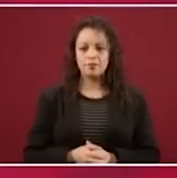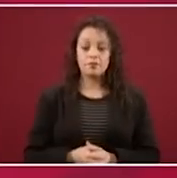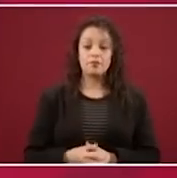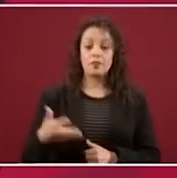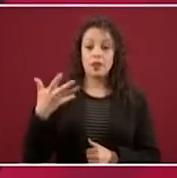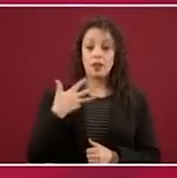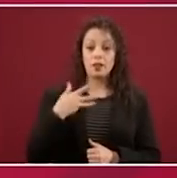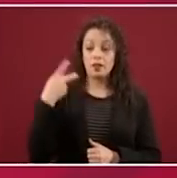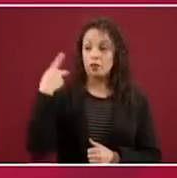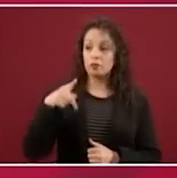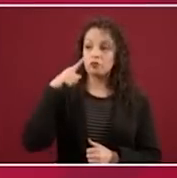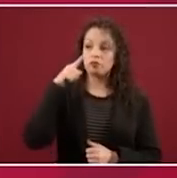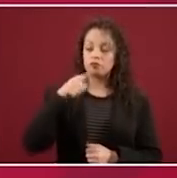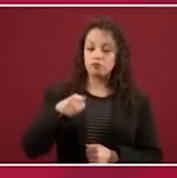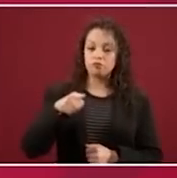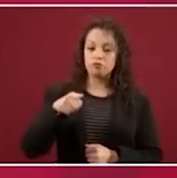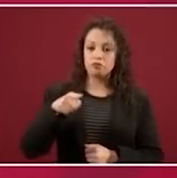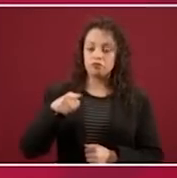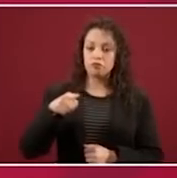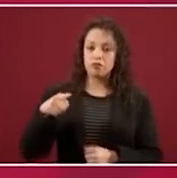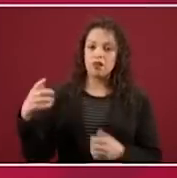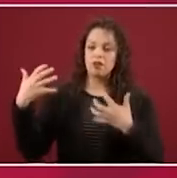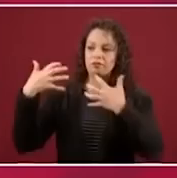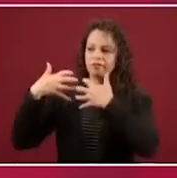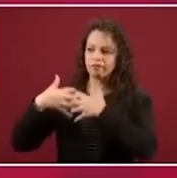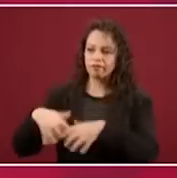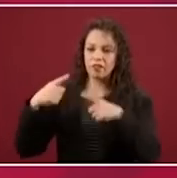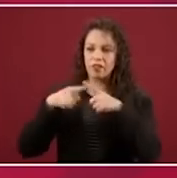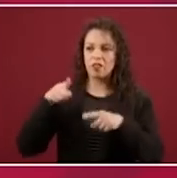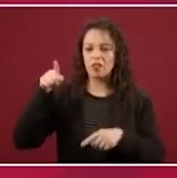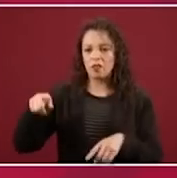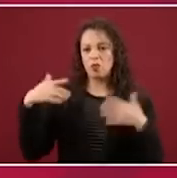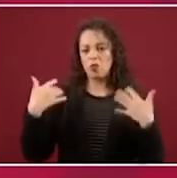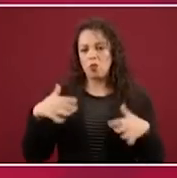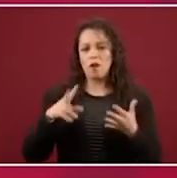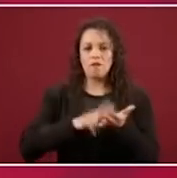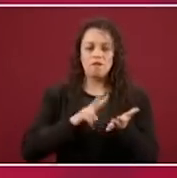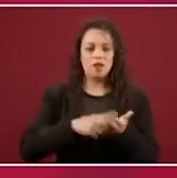equipos que se requieren, que son muy costosos, medicamentos muy costosos.